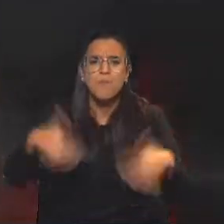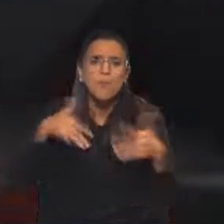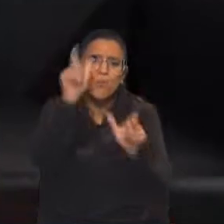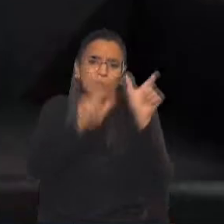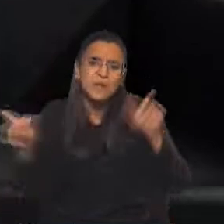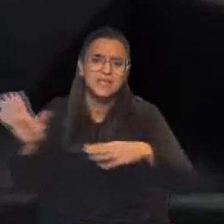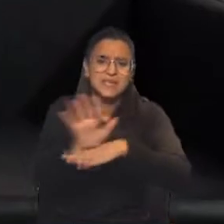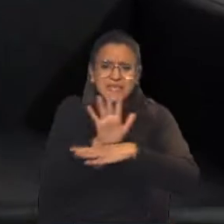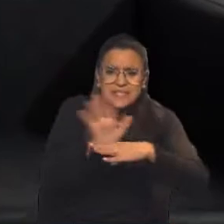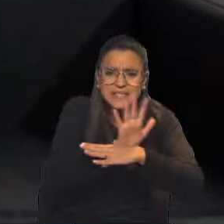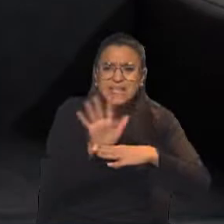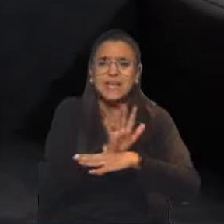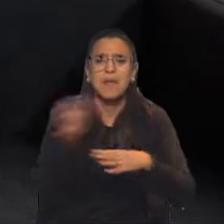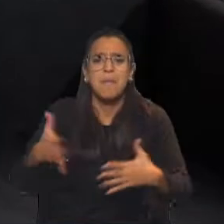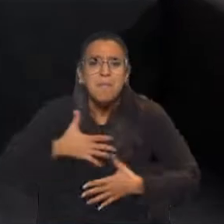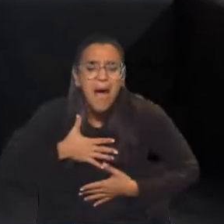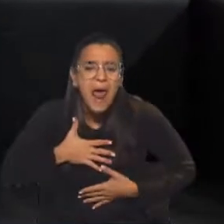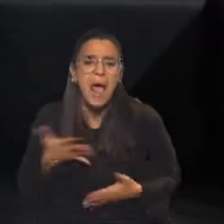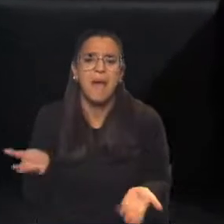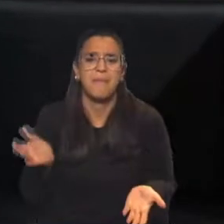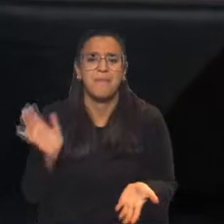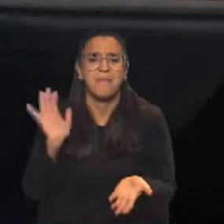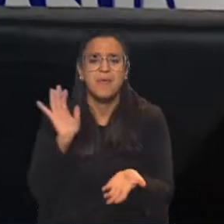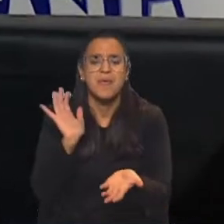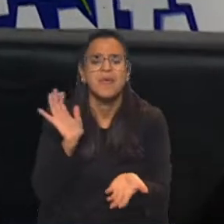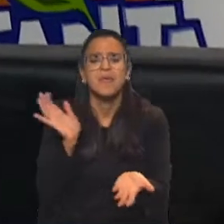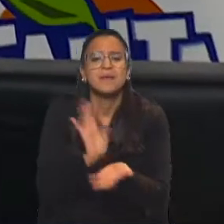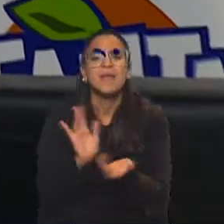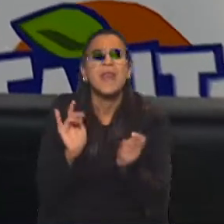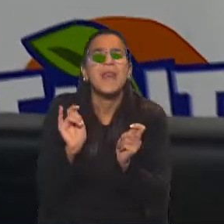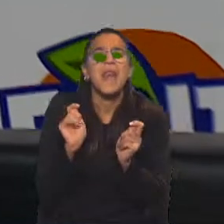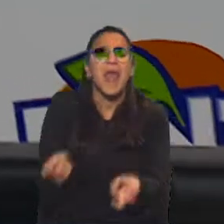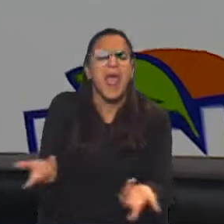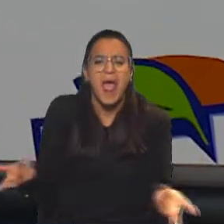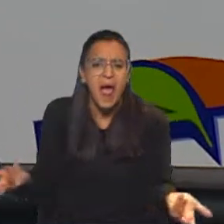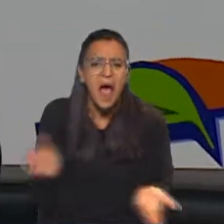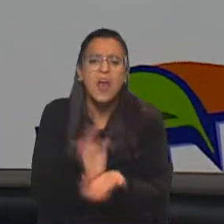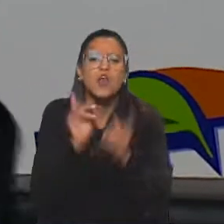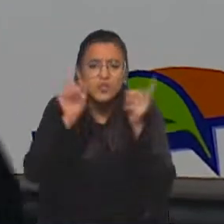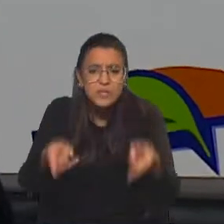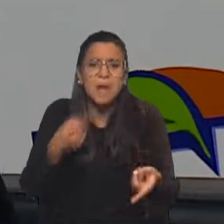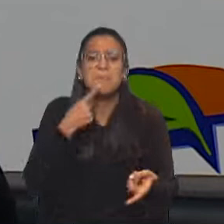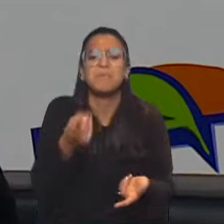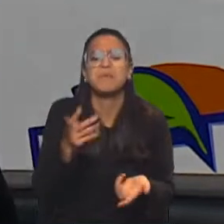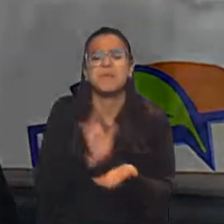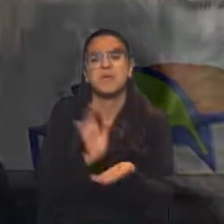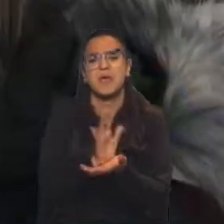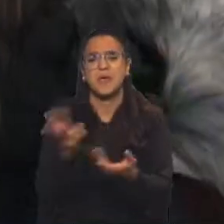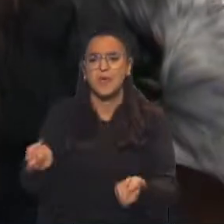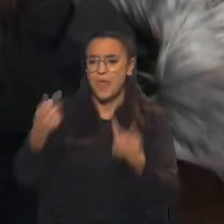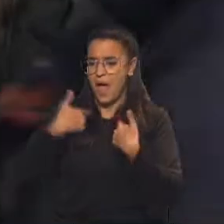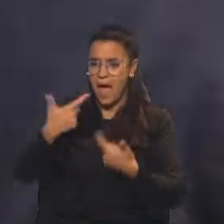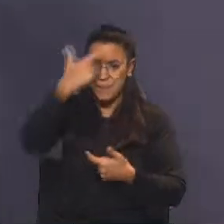de cine, para mí era como un regalo, aparte que el guión también, el papel que me han ofrecido,